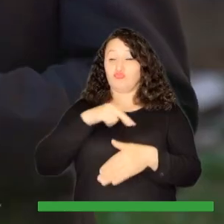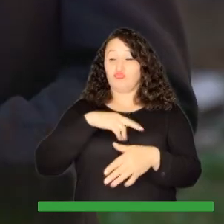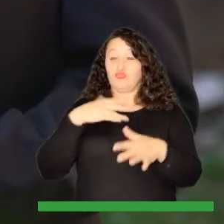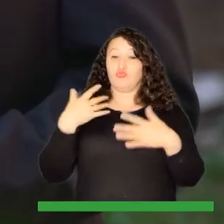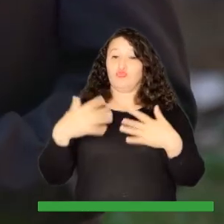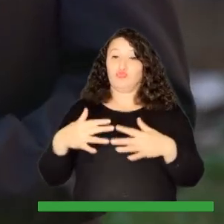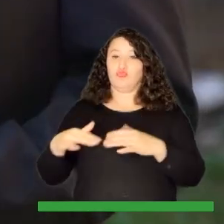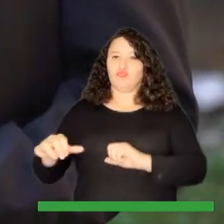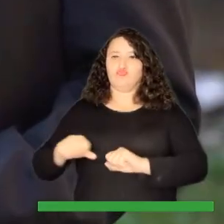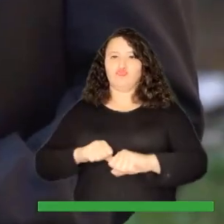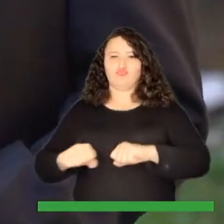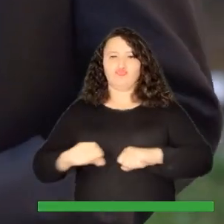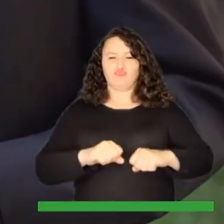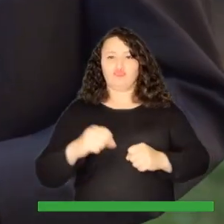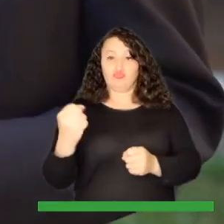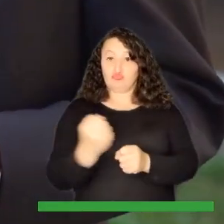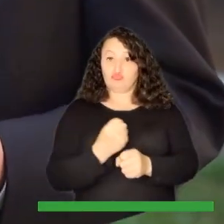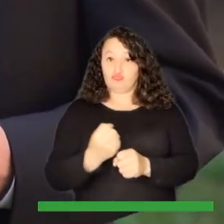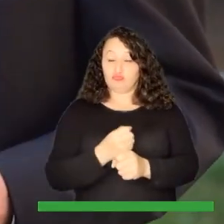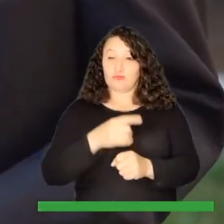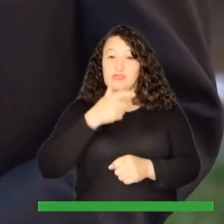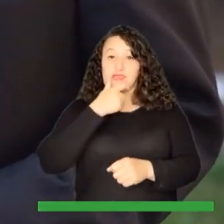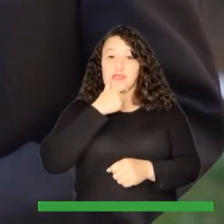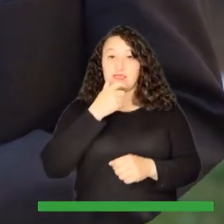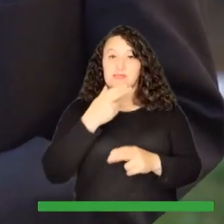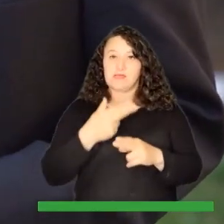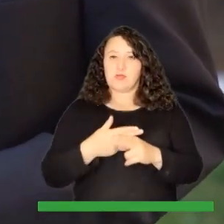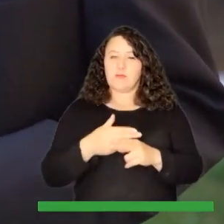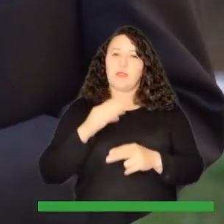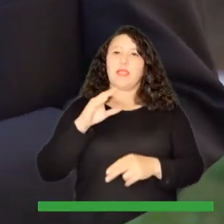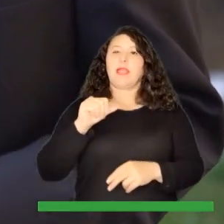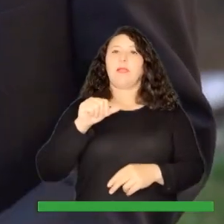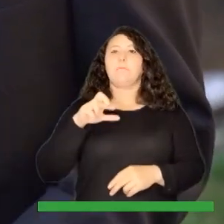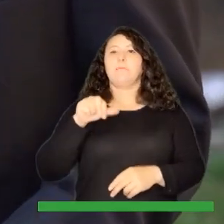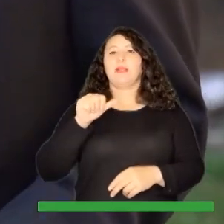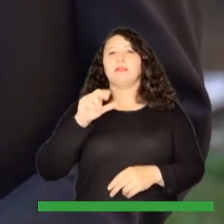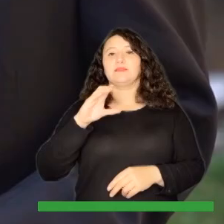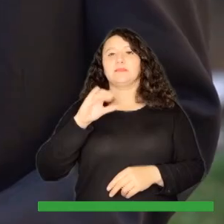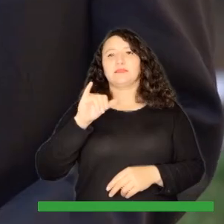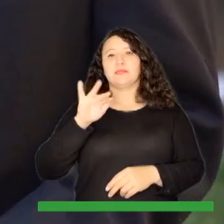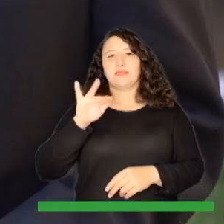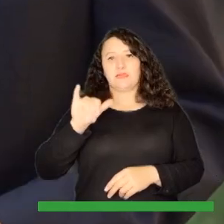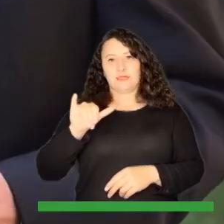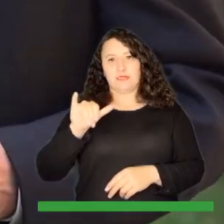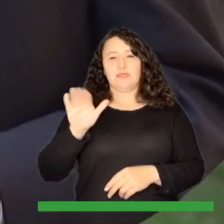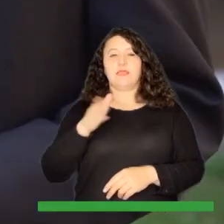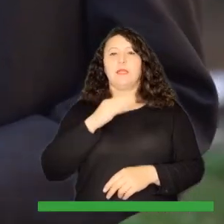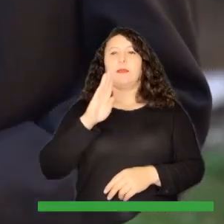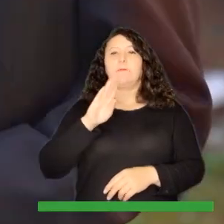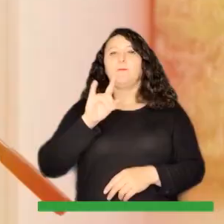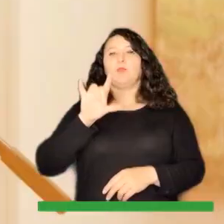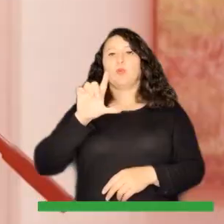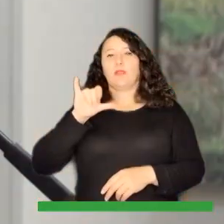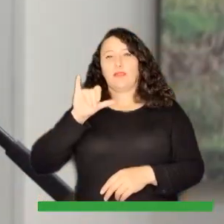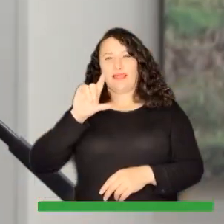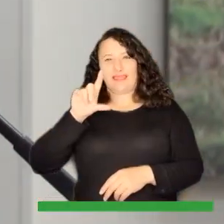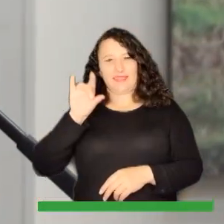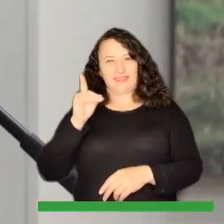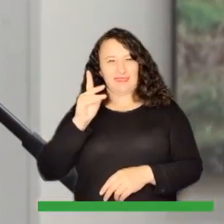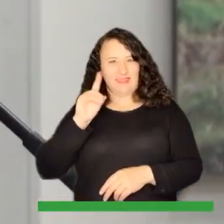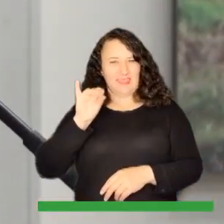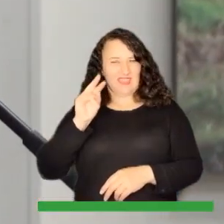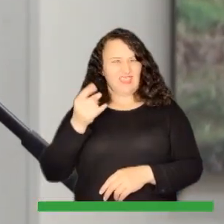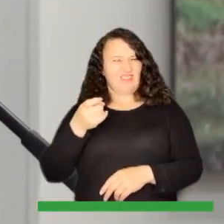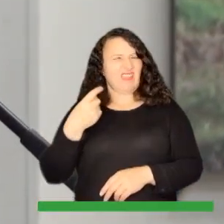un trabajo muy activo en algo que en inglés se llama capacity building, que se llama construir capacidades. Lo que